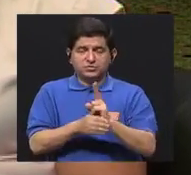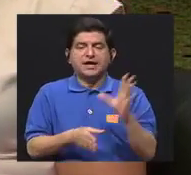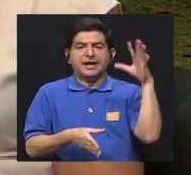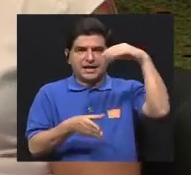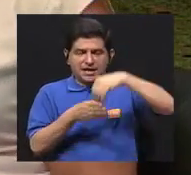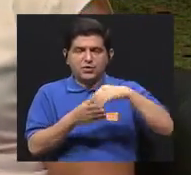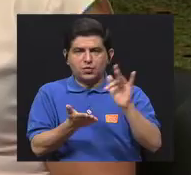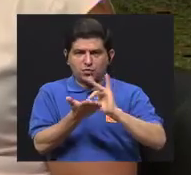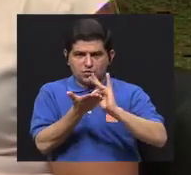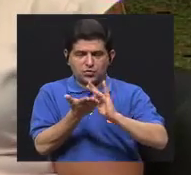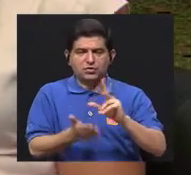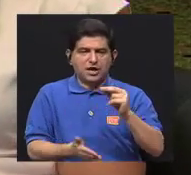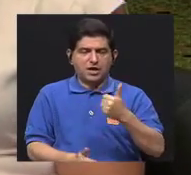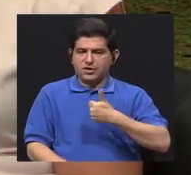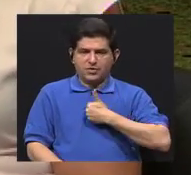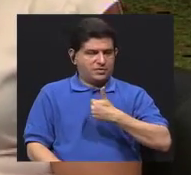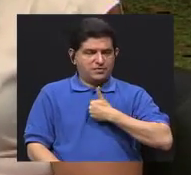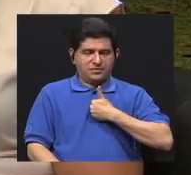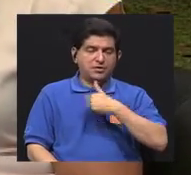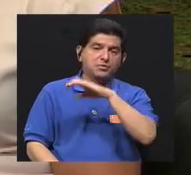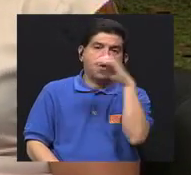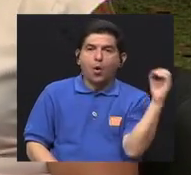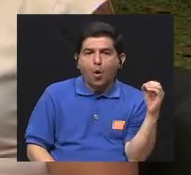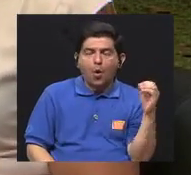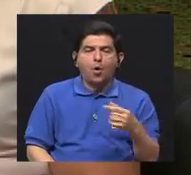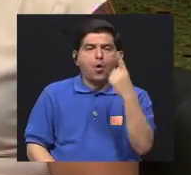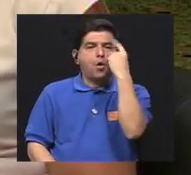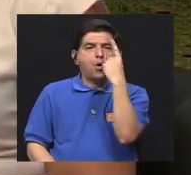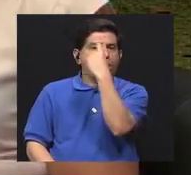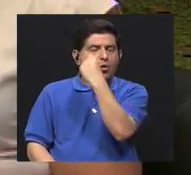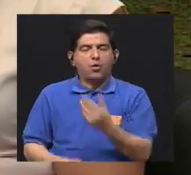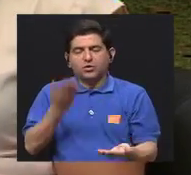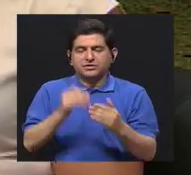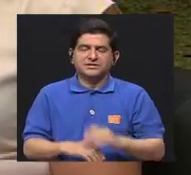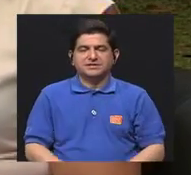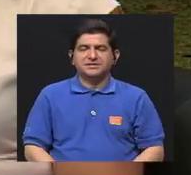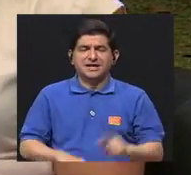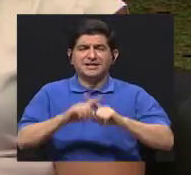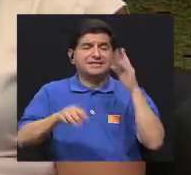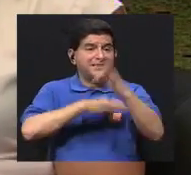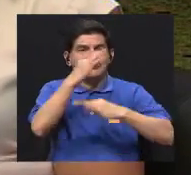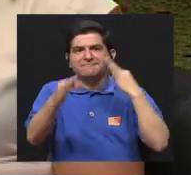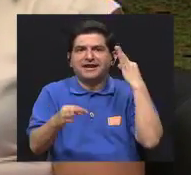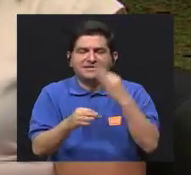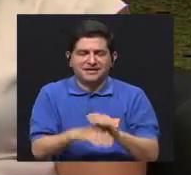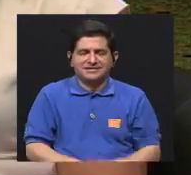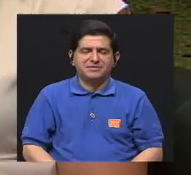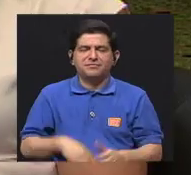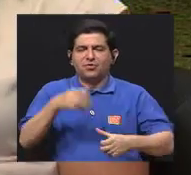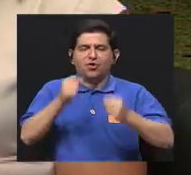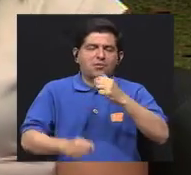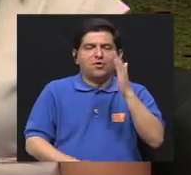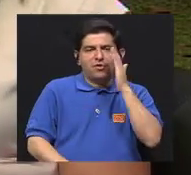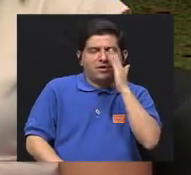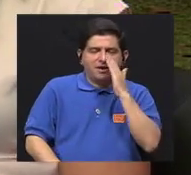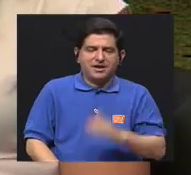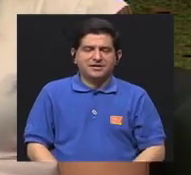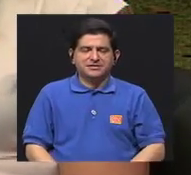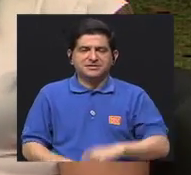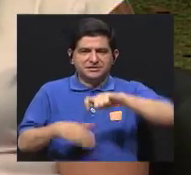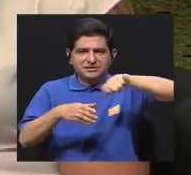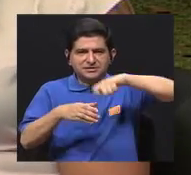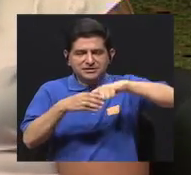incluye medicamentos que no eran para mí, o gotas de leche materna, de limón dulce, de agua de azúcar,